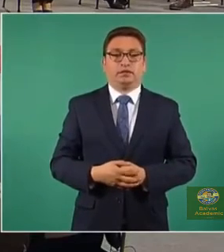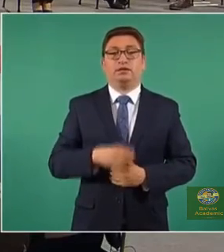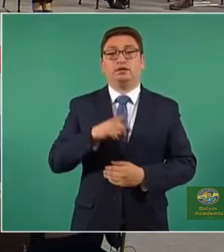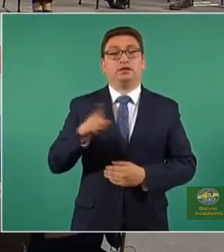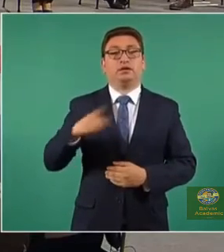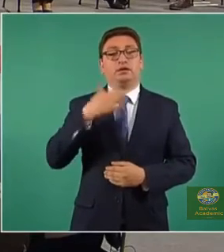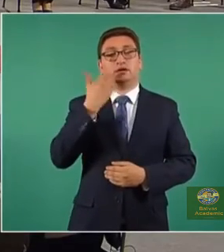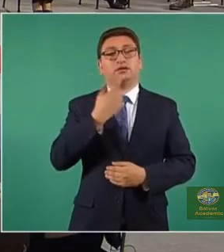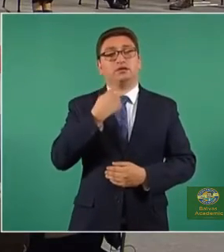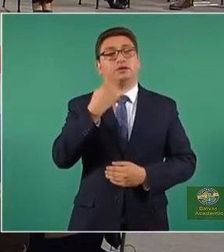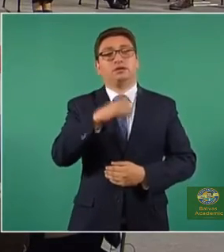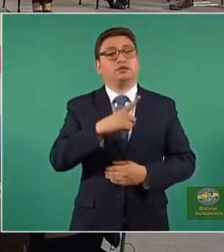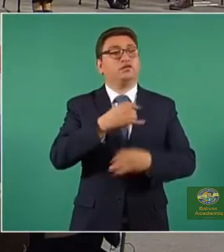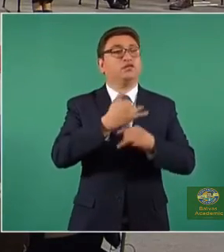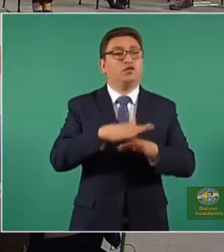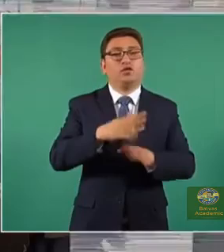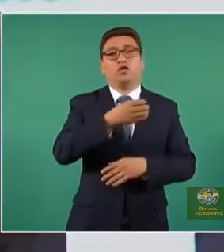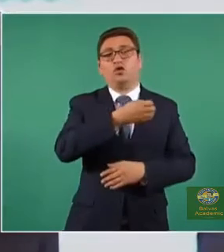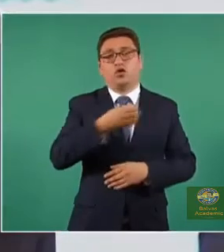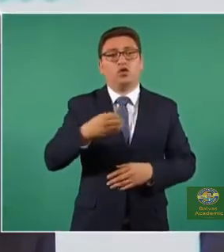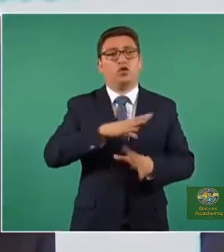de protocolos e información.